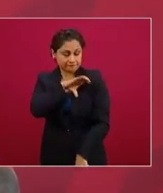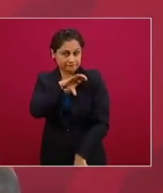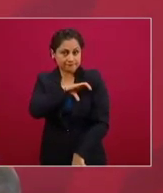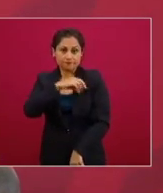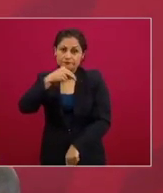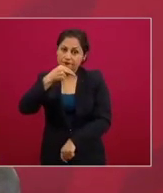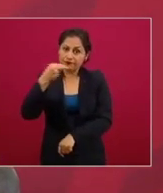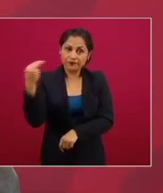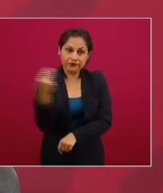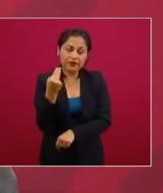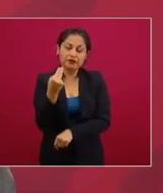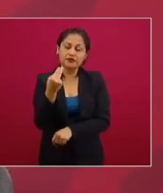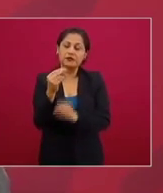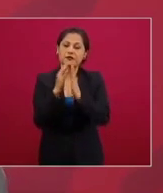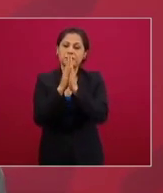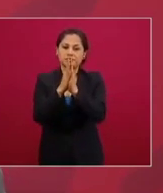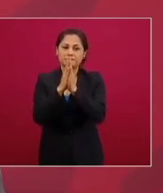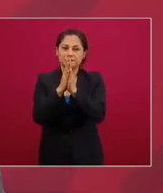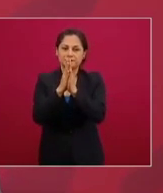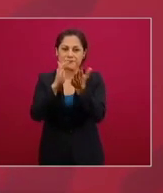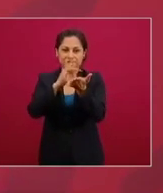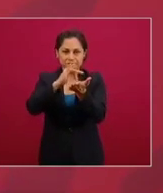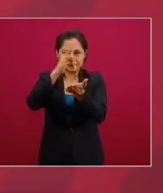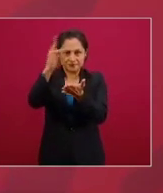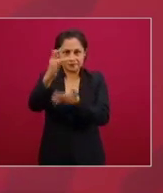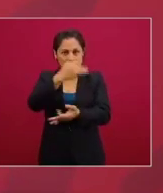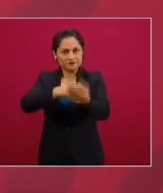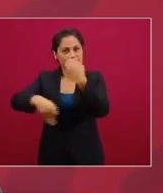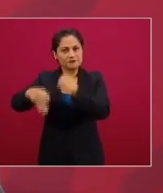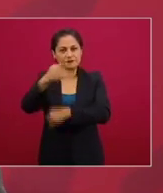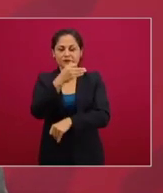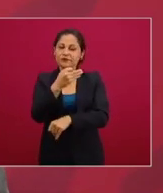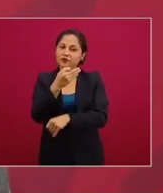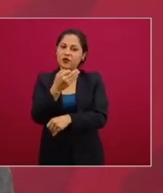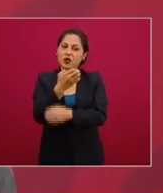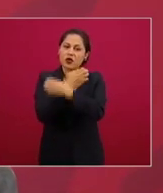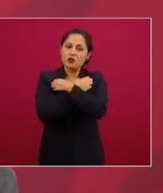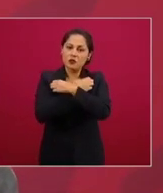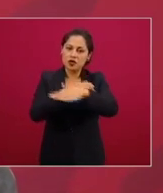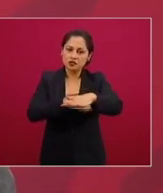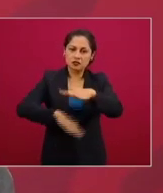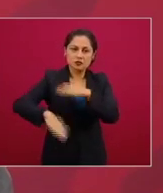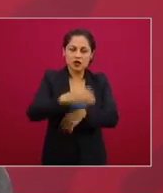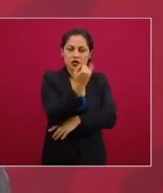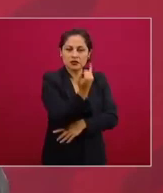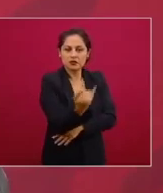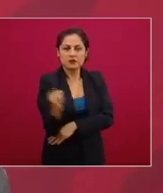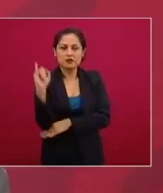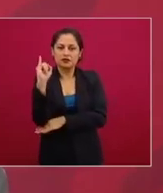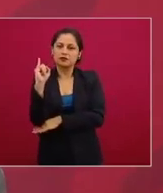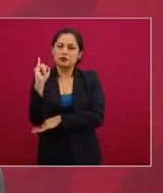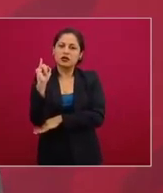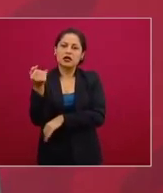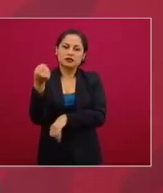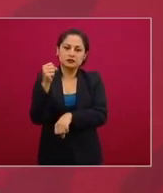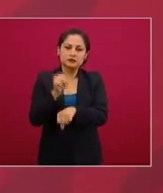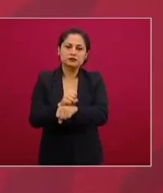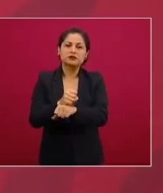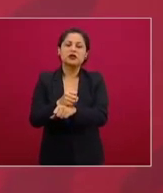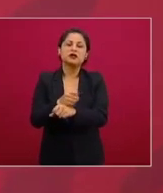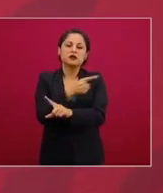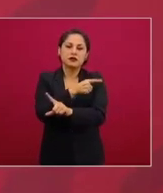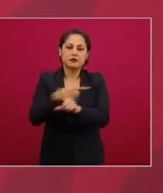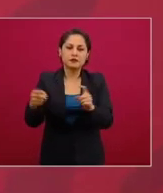aumentar el salario, a todos, ¿verdad? Y a todas. Ah, no, eso no. En educación básica, en preescolar, en educación media superior y en